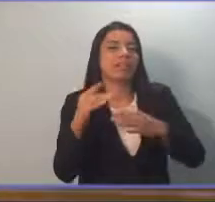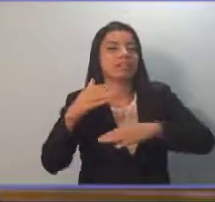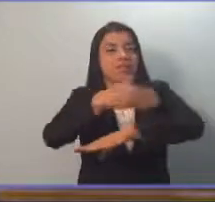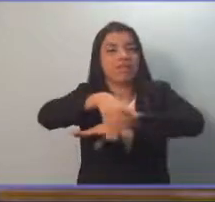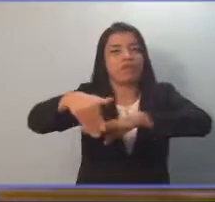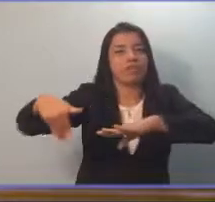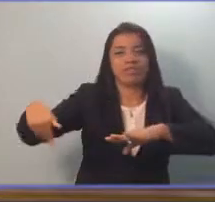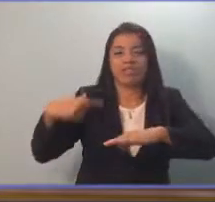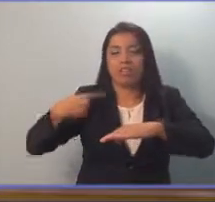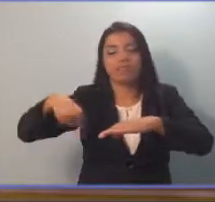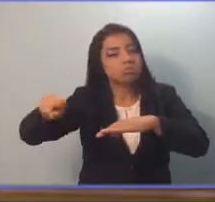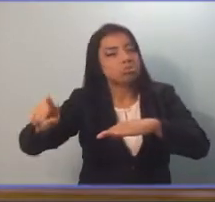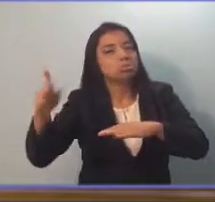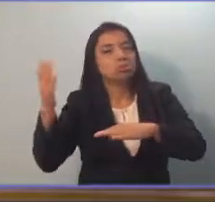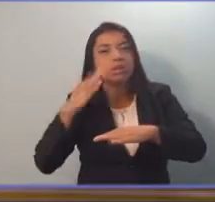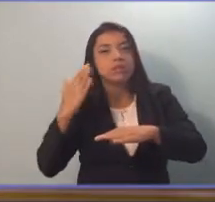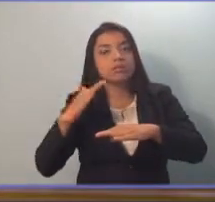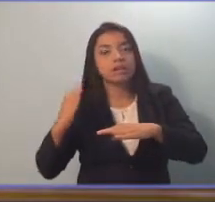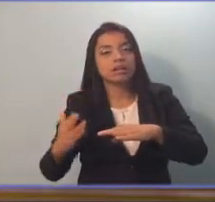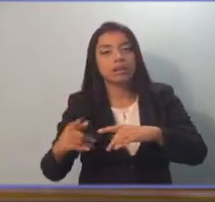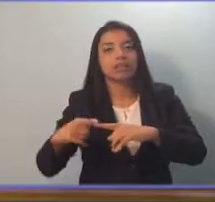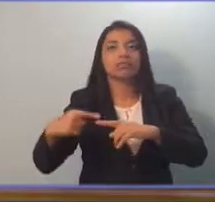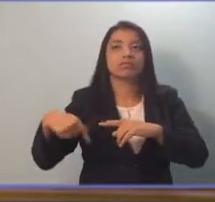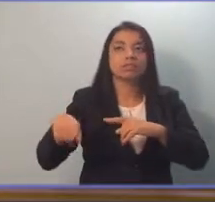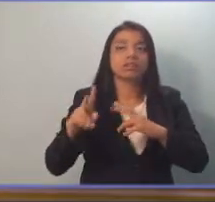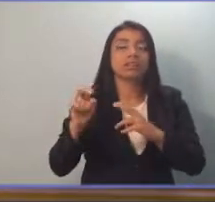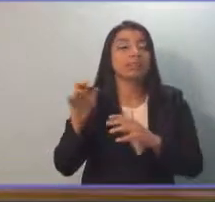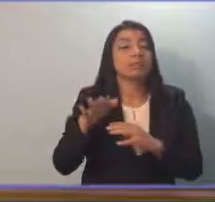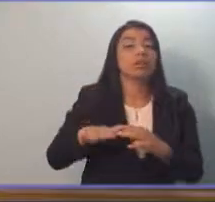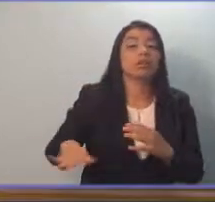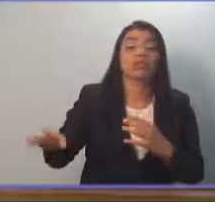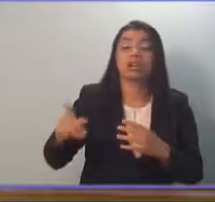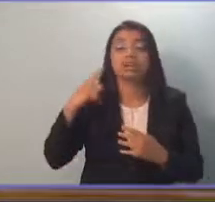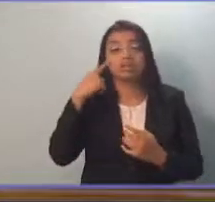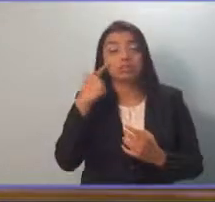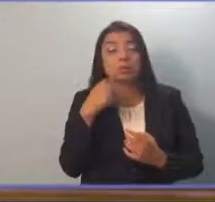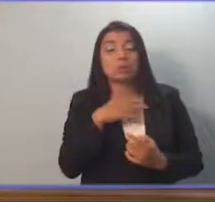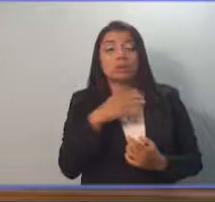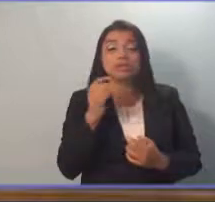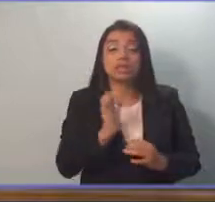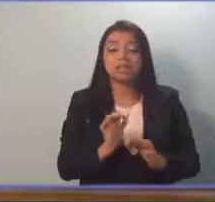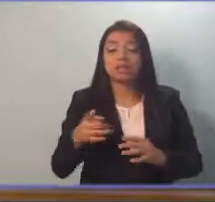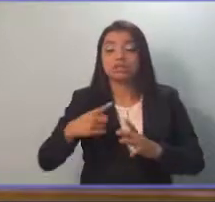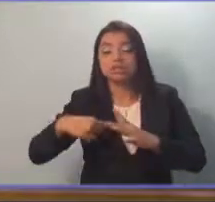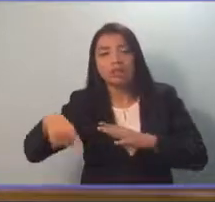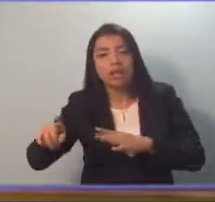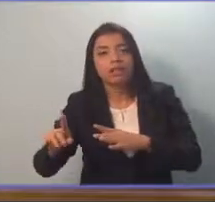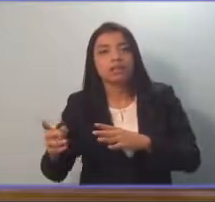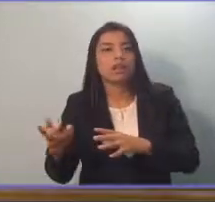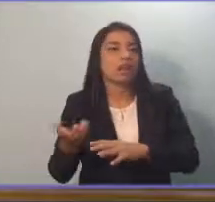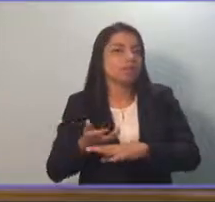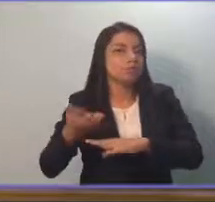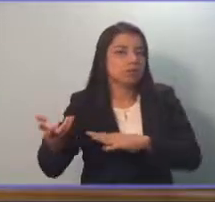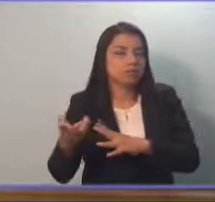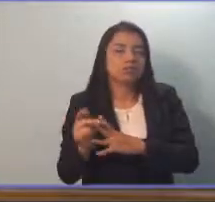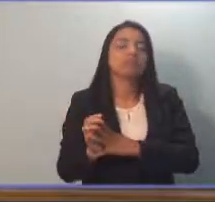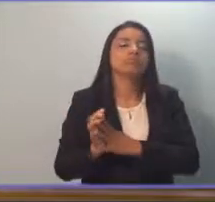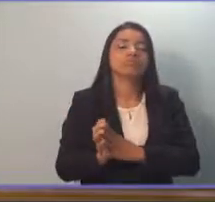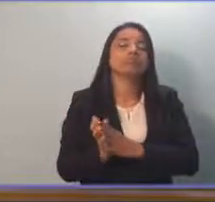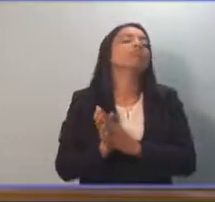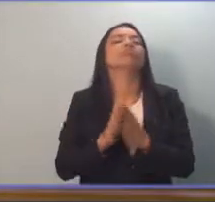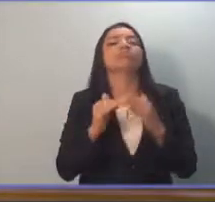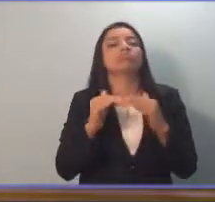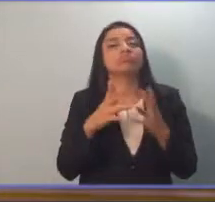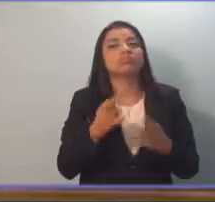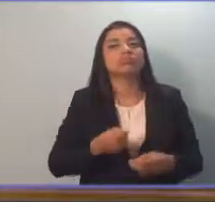una forma segura en esos territorios. Cabe señalar también que en el